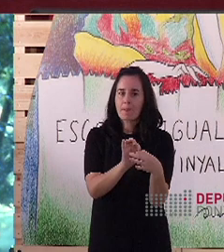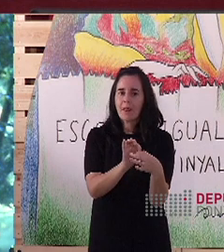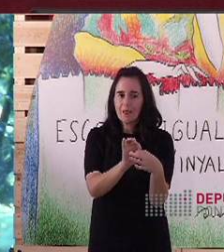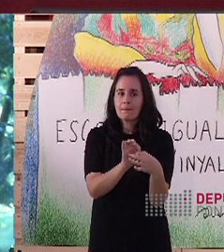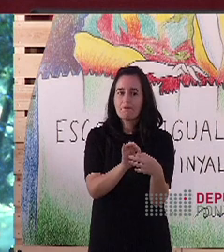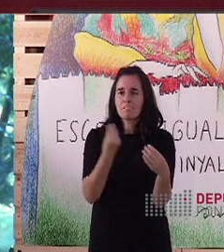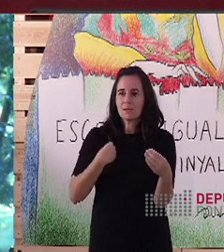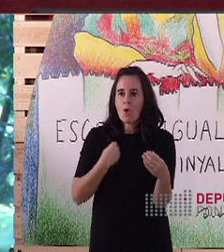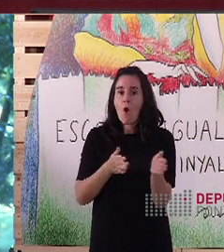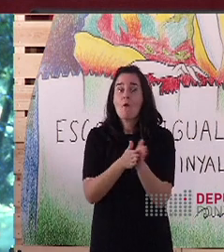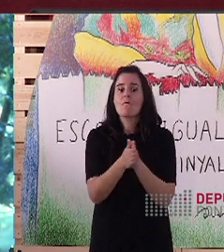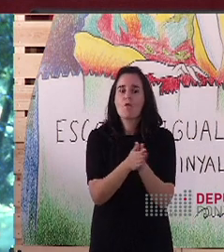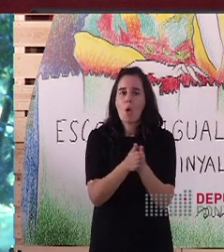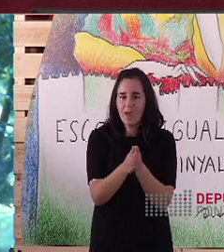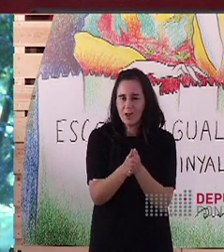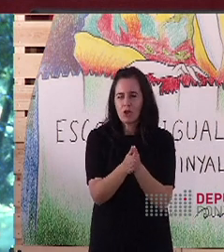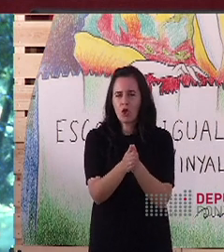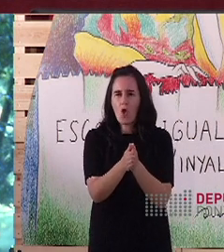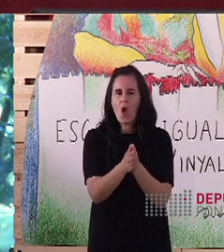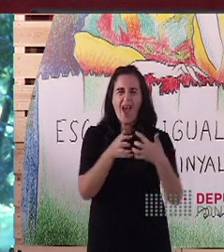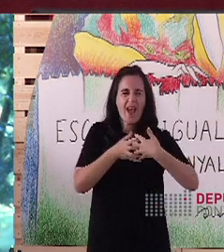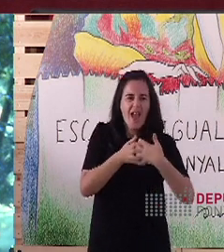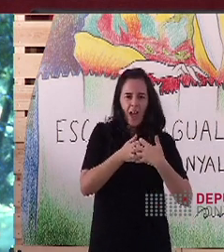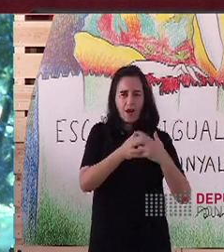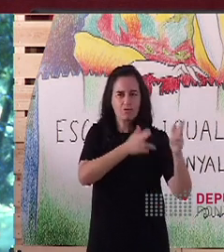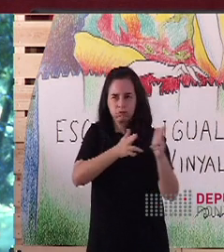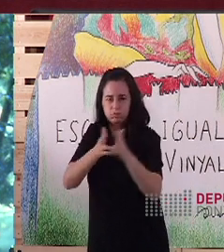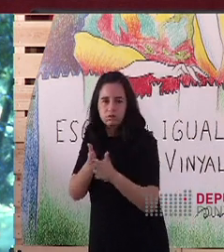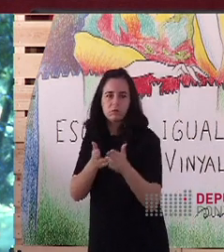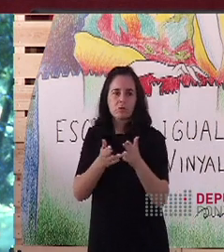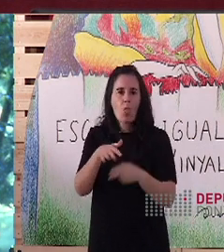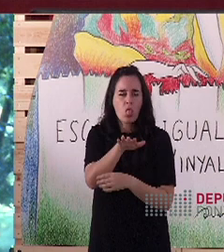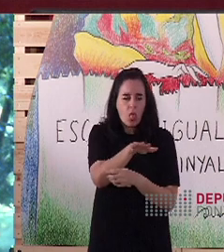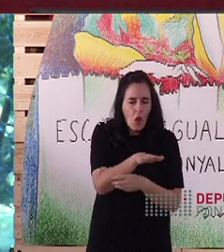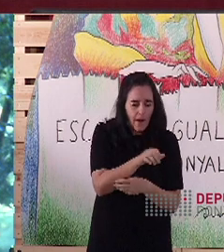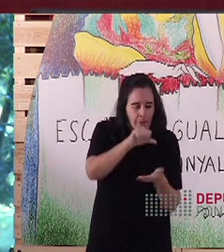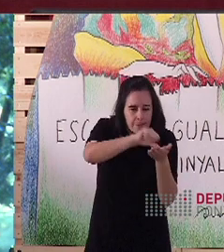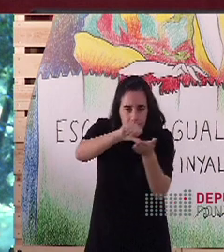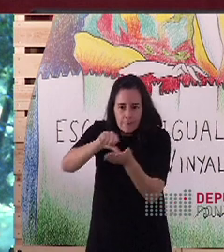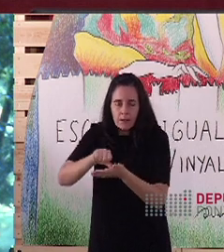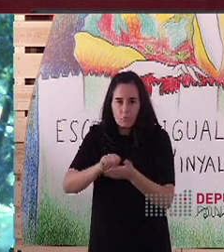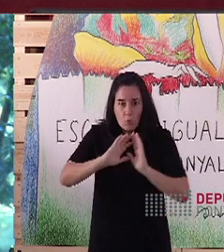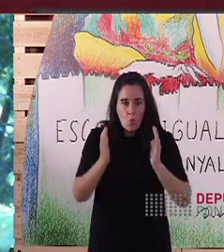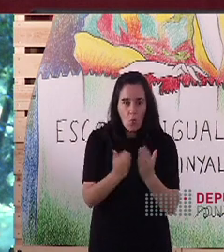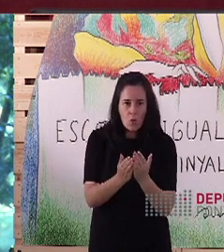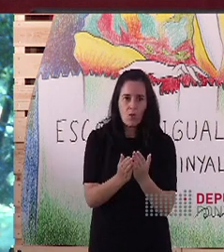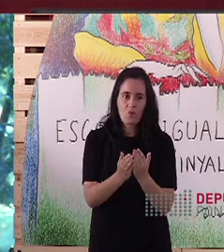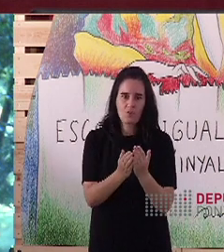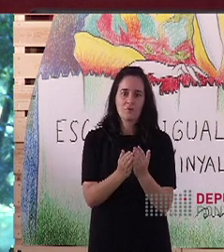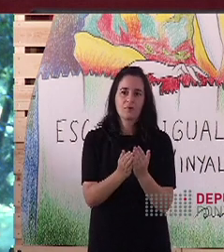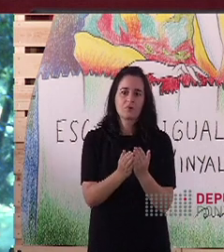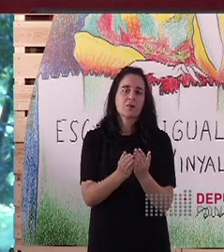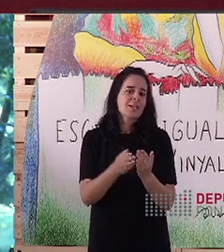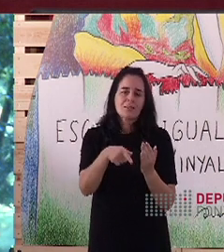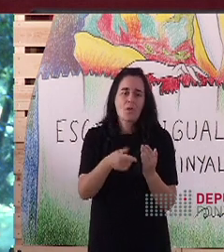este fomento, ¿no?, de las guerras parciales y muy localizadas en muchas partes del mundo y que son